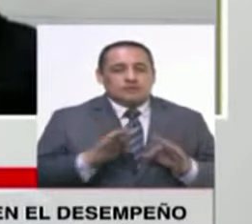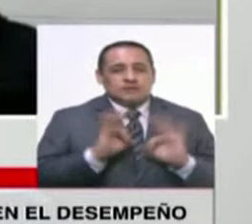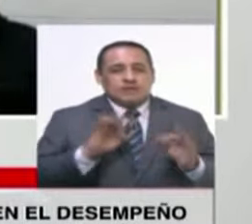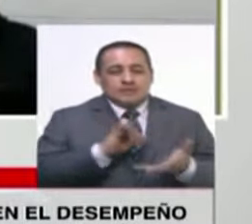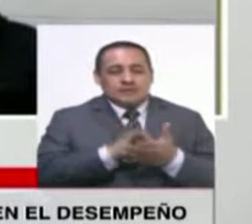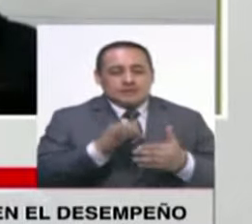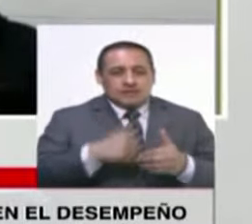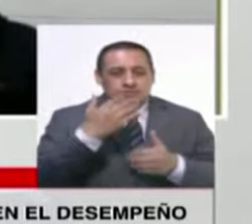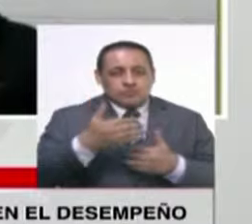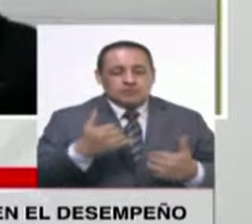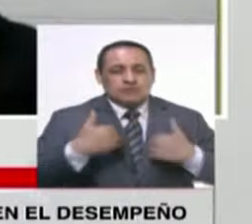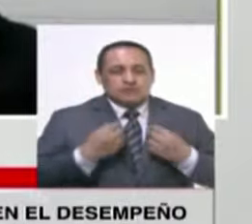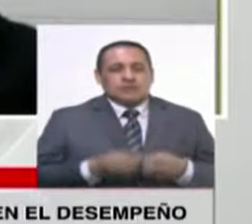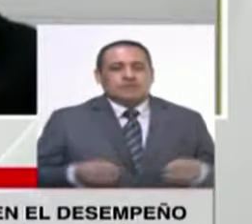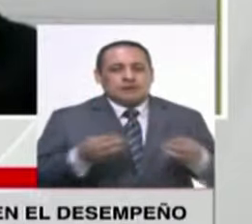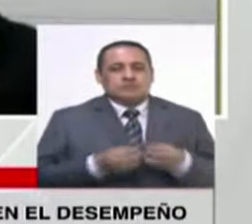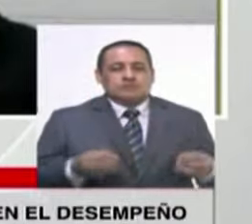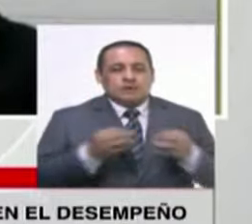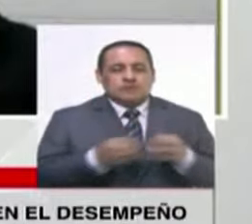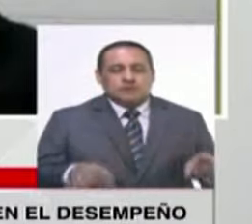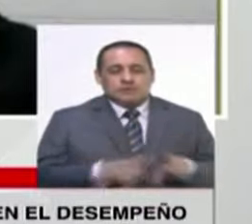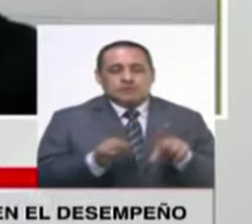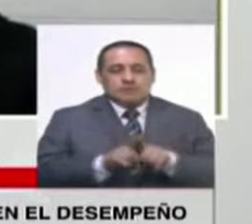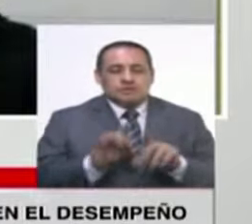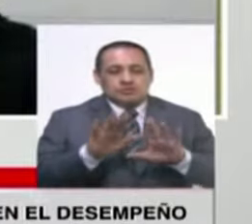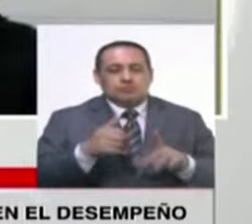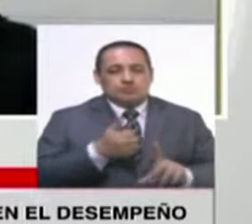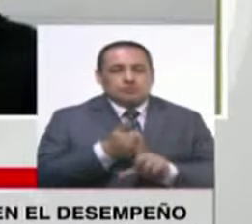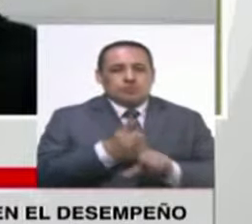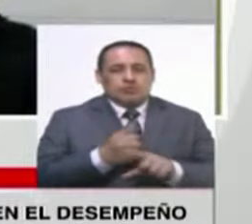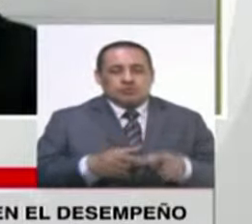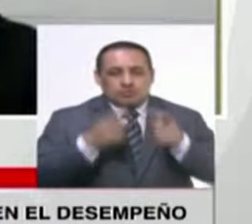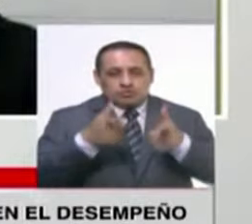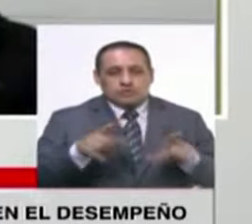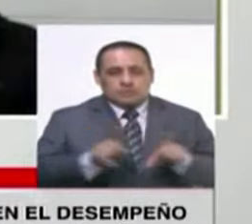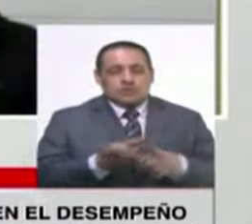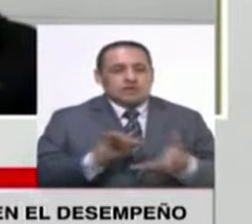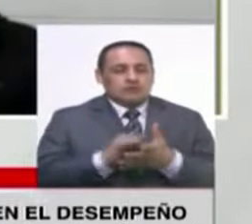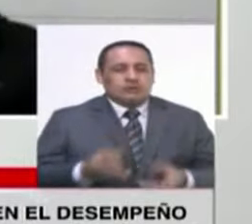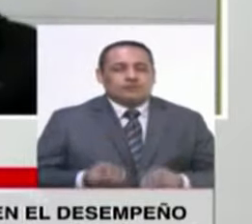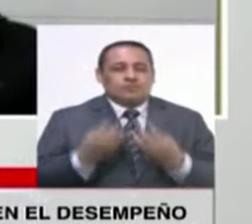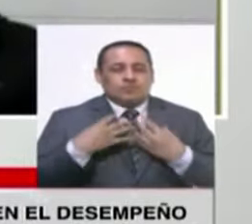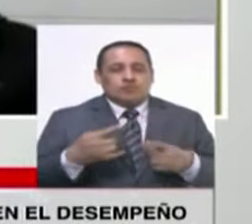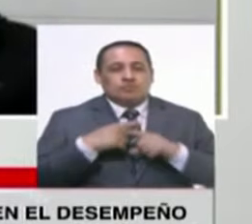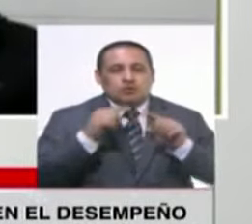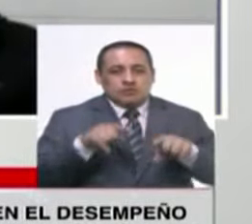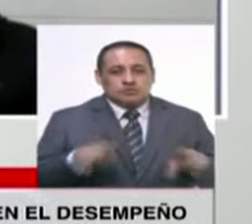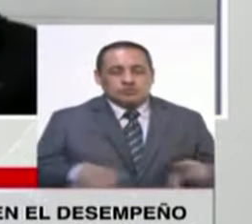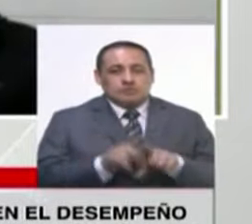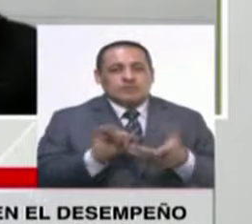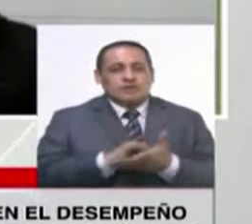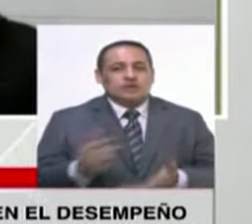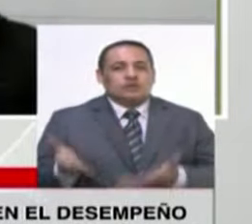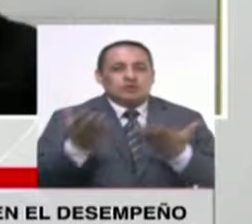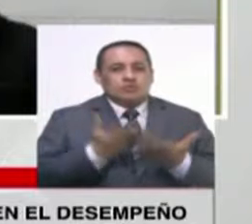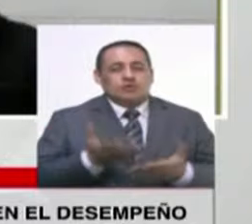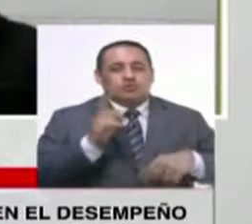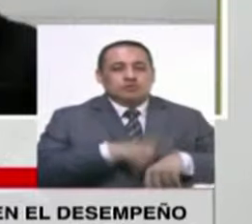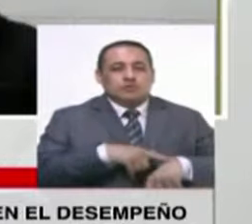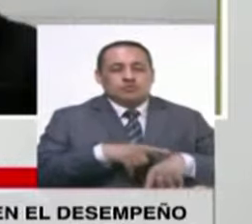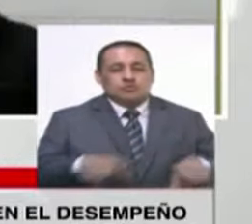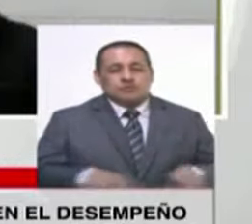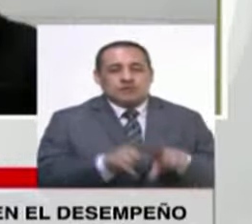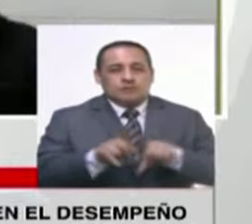imagino que debe tener muchos más que por su propia seguridad no los está comunicando el día de hoy. Por eso es que lo invito a que en su